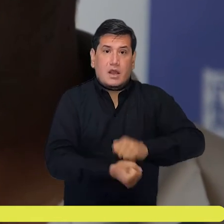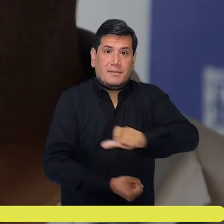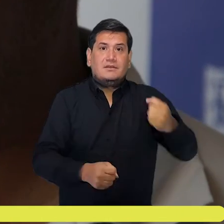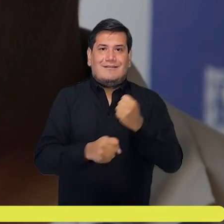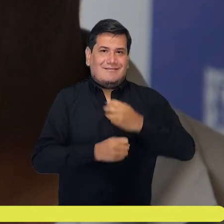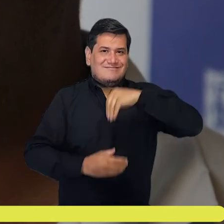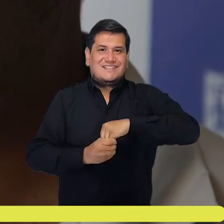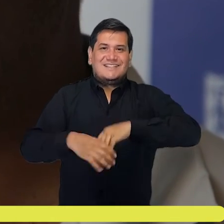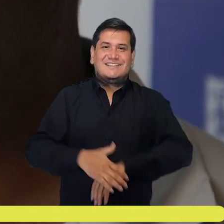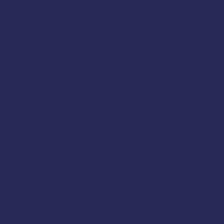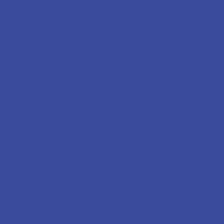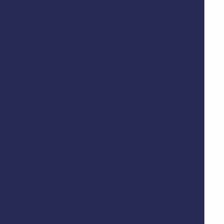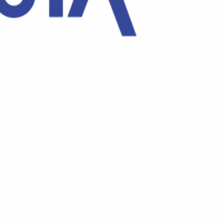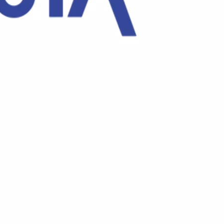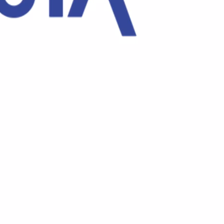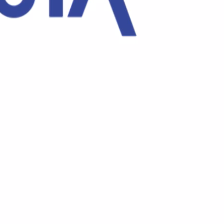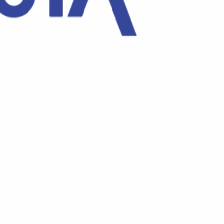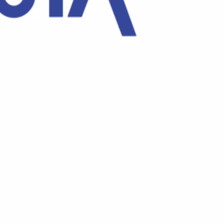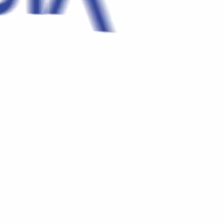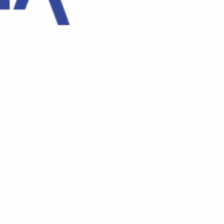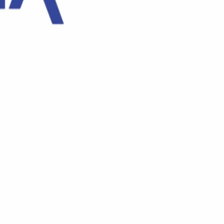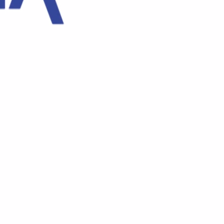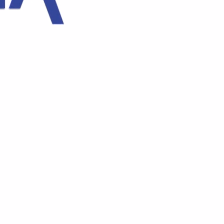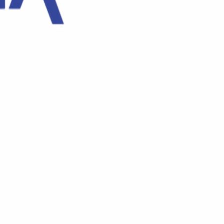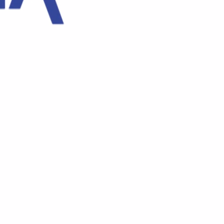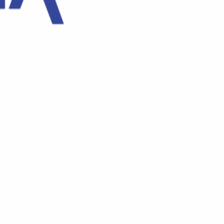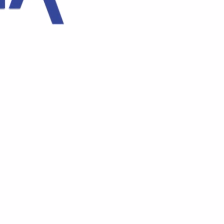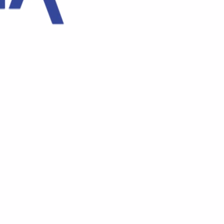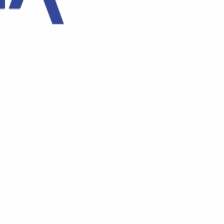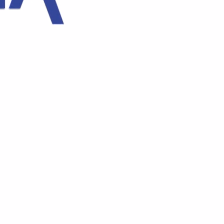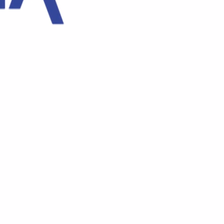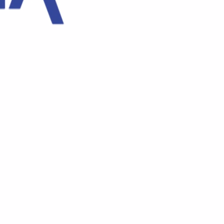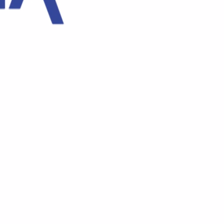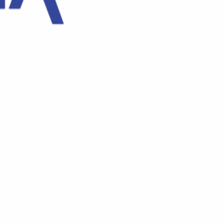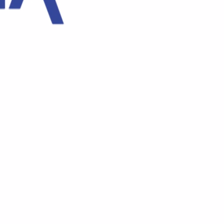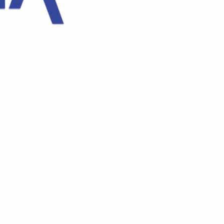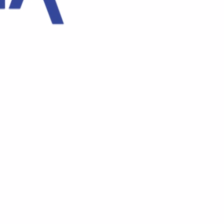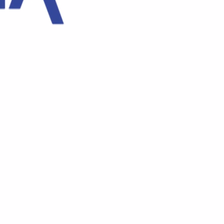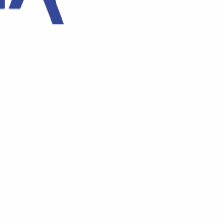poderles apoyar a muchos de mis colaboradores. Instituto Distrital de Turismo.